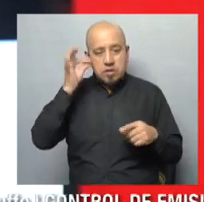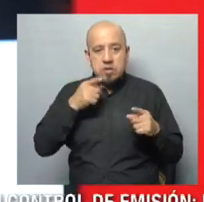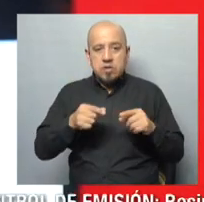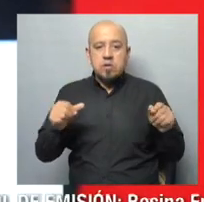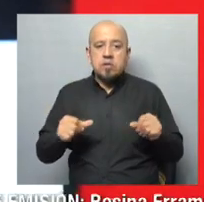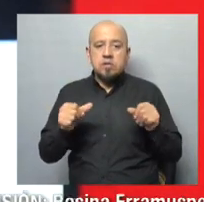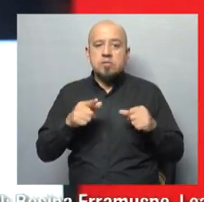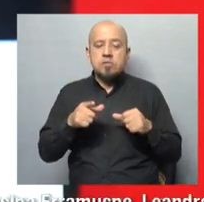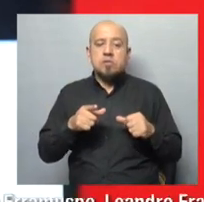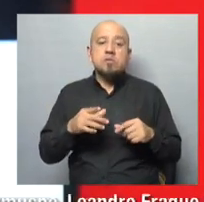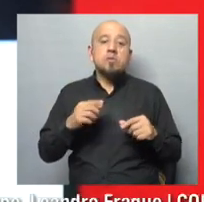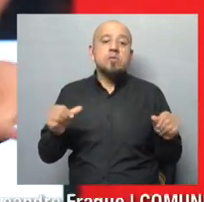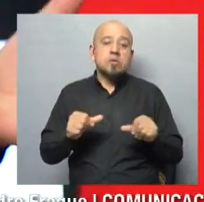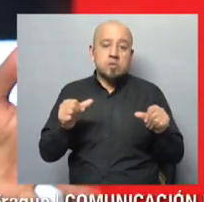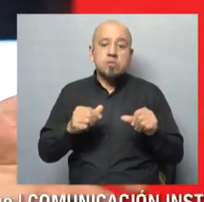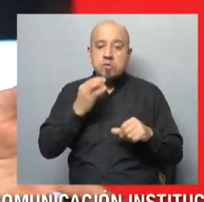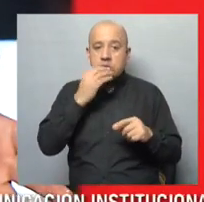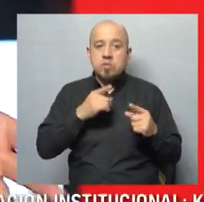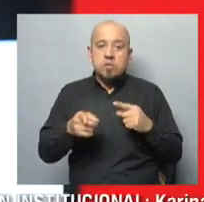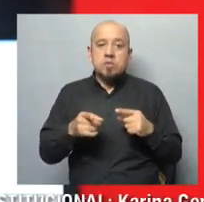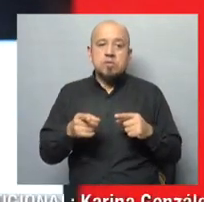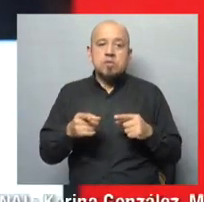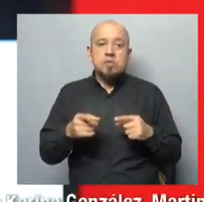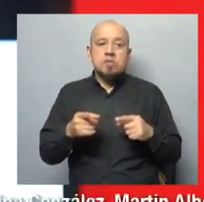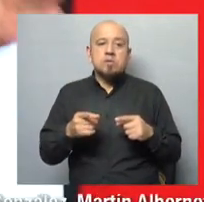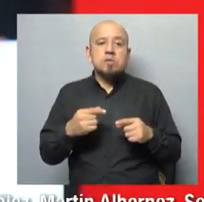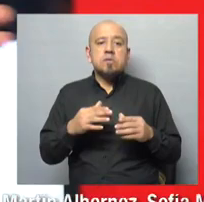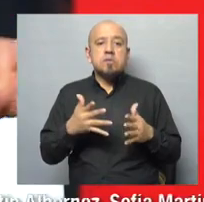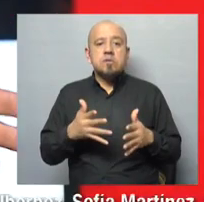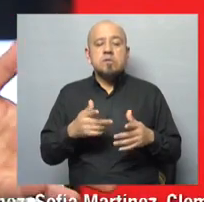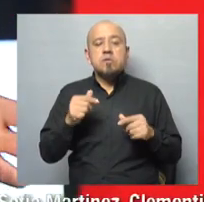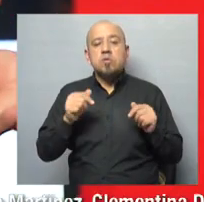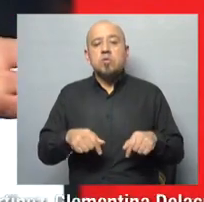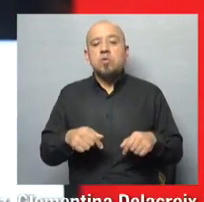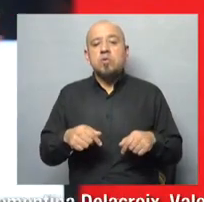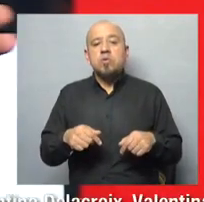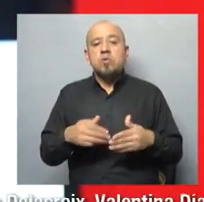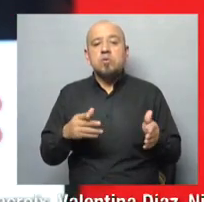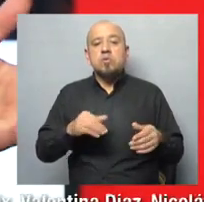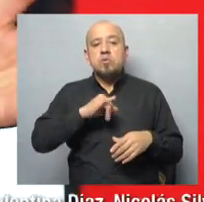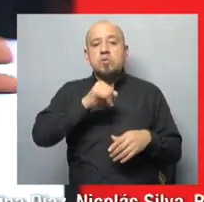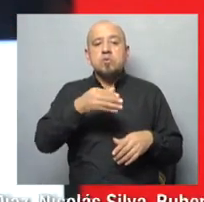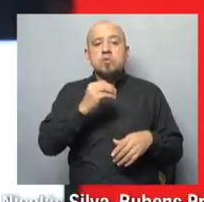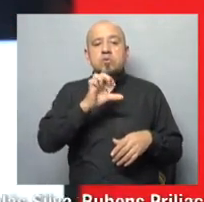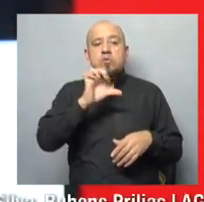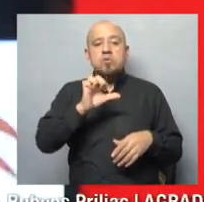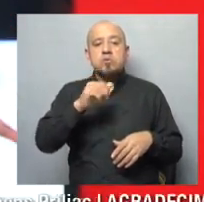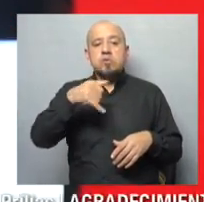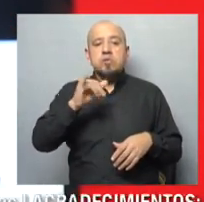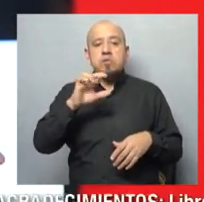hacemos está bueno lo que hacemos está bueno lo está validando hoy estrena josé maría miró josep